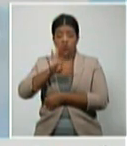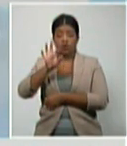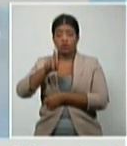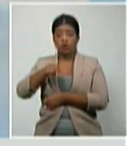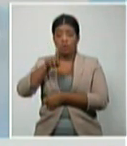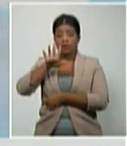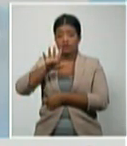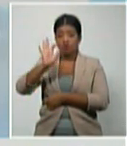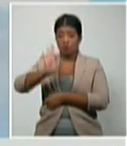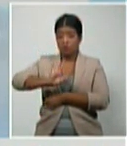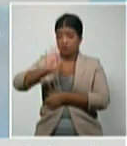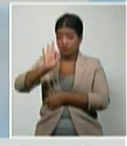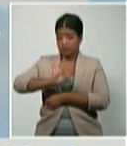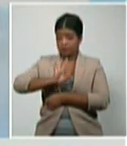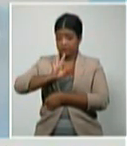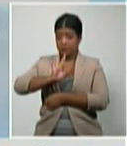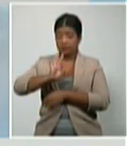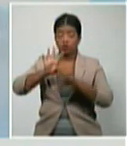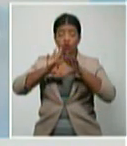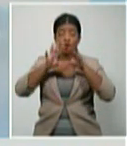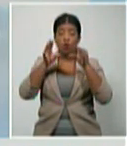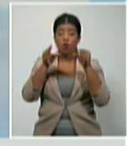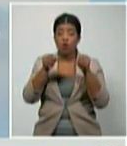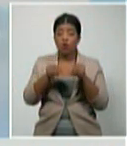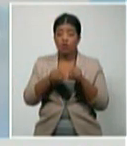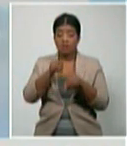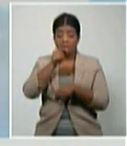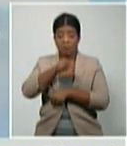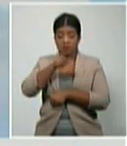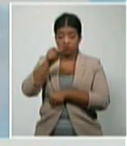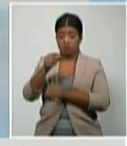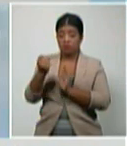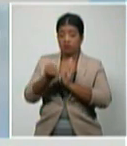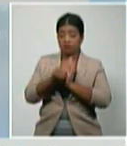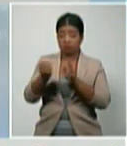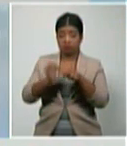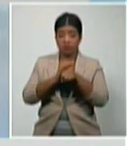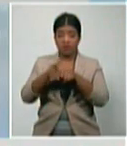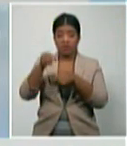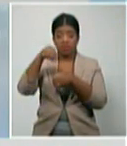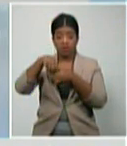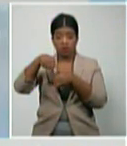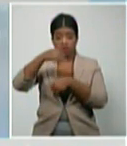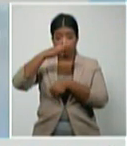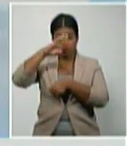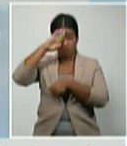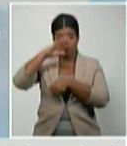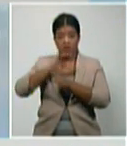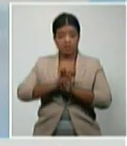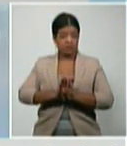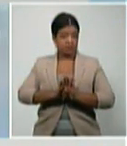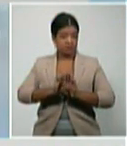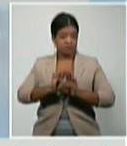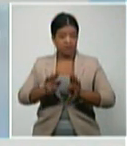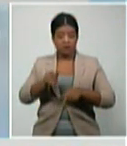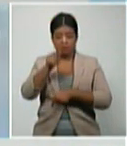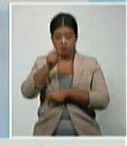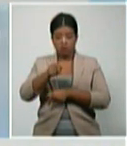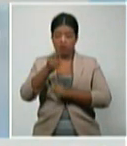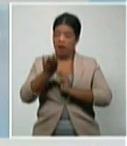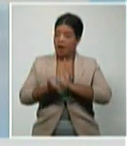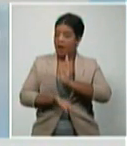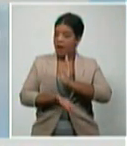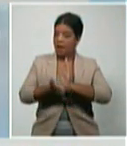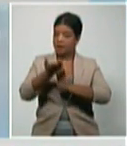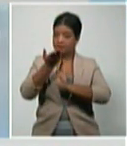84,5% de todos los pacientes diagnosticados en Cuba se encuentran de alta, estamos